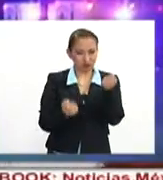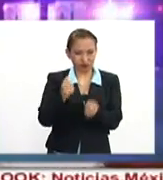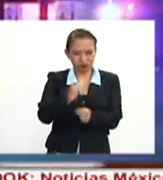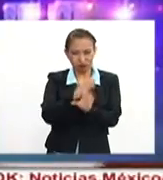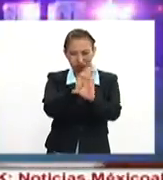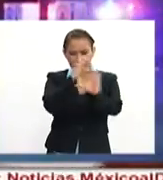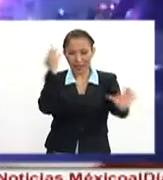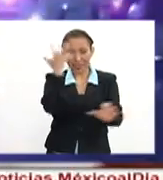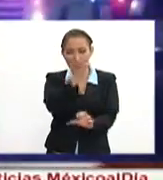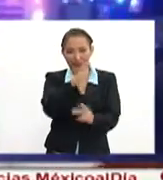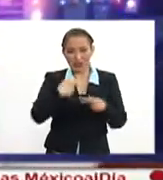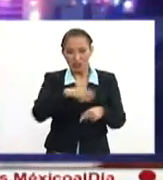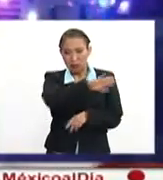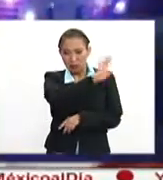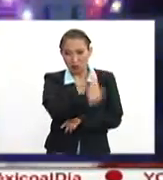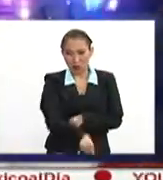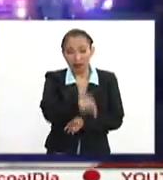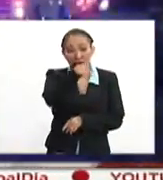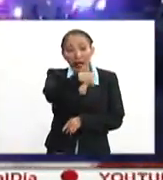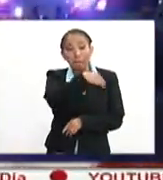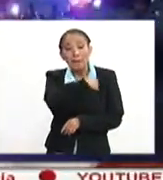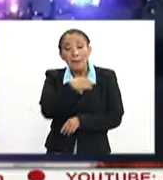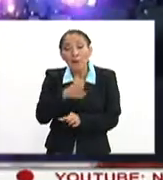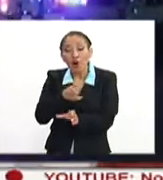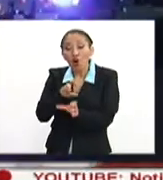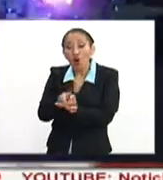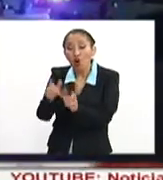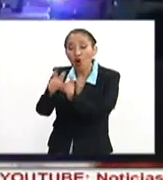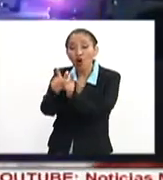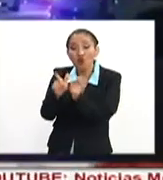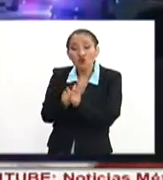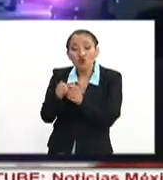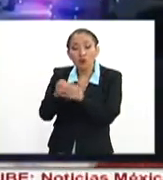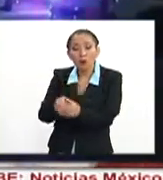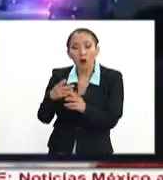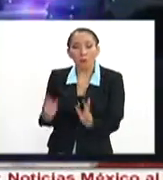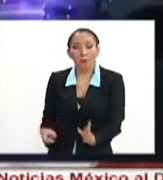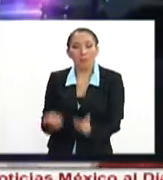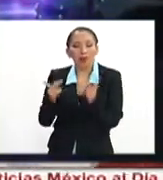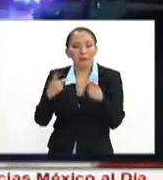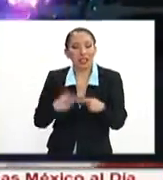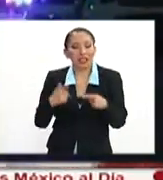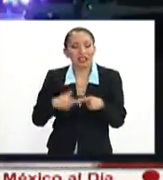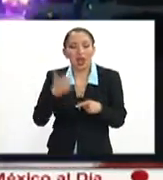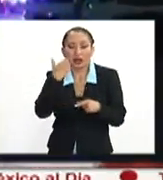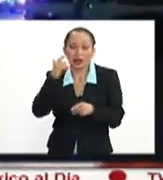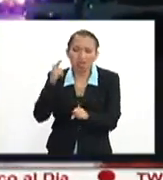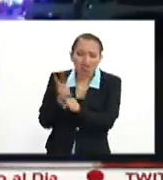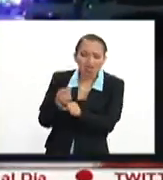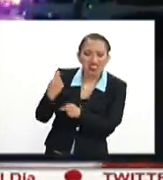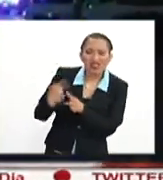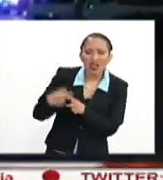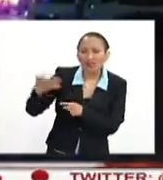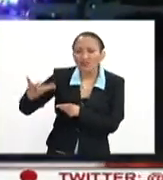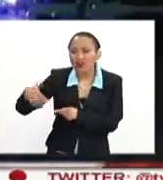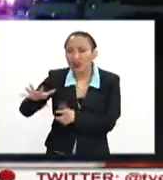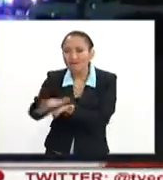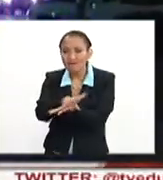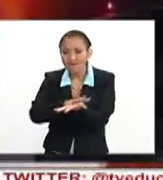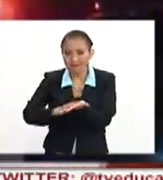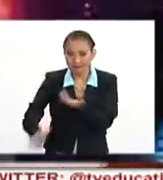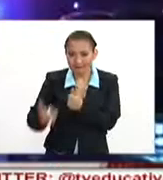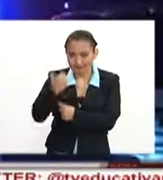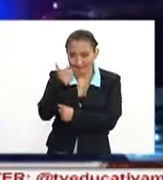personas, 4 de ellas mexicanas, es un miembro de una organización de polleros a la que tratan de identificar y también